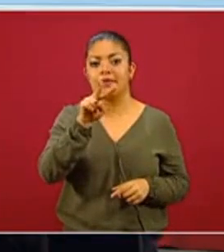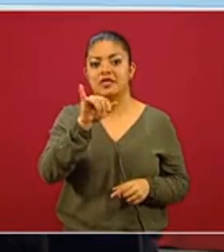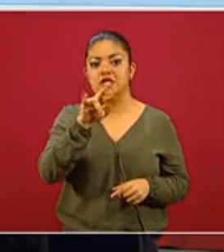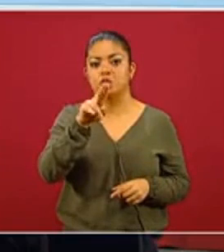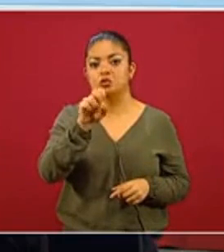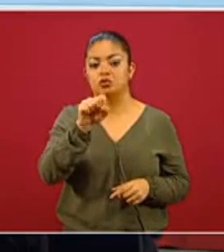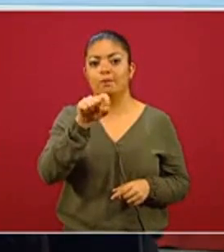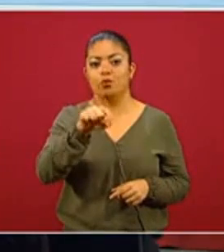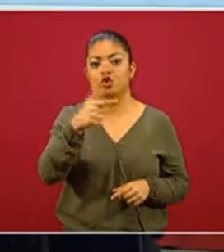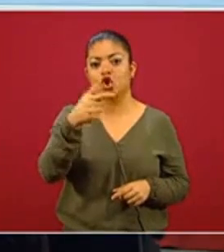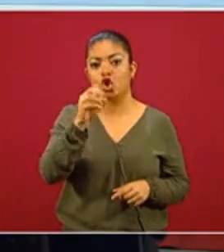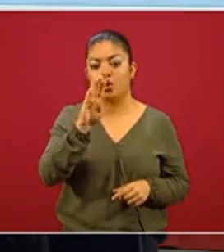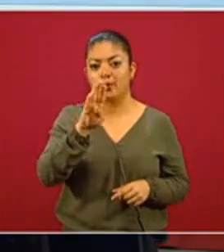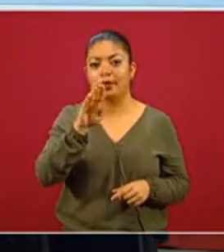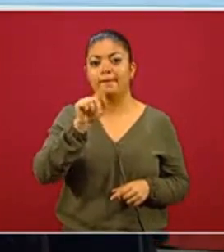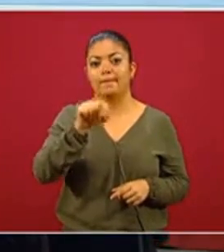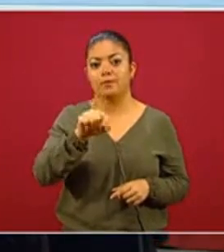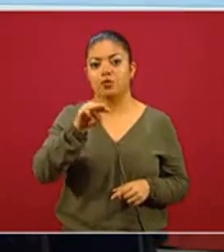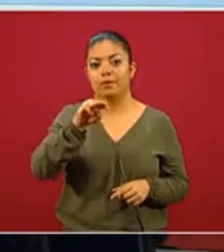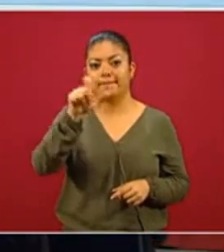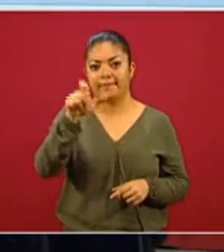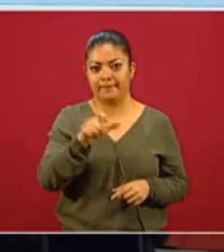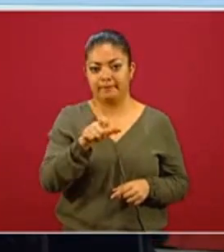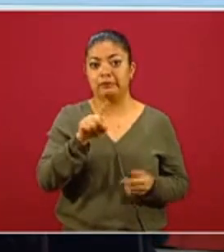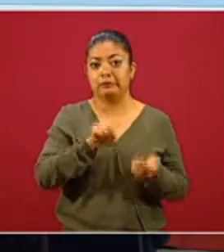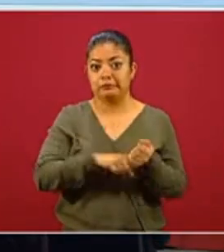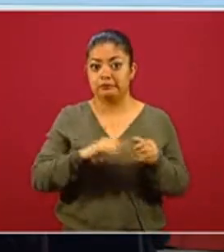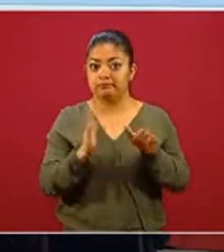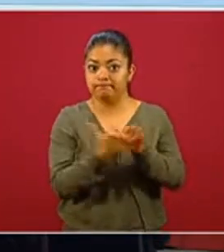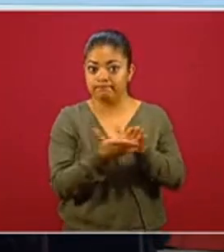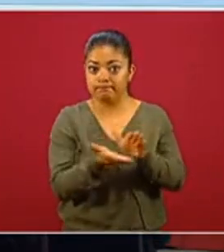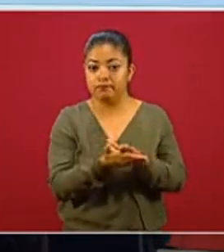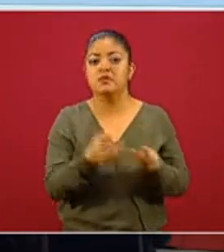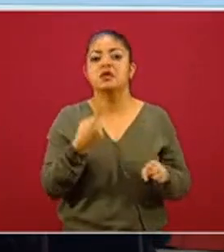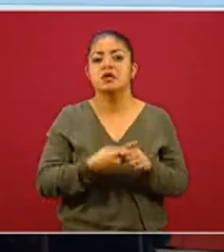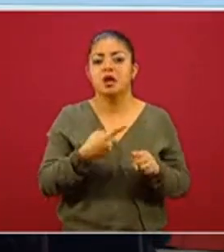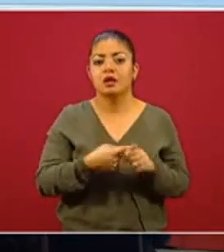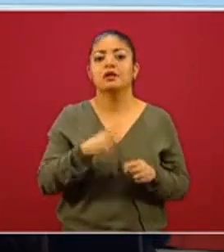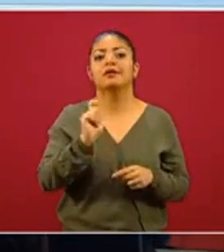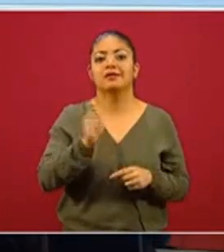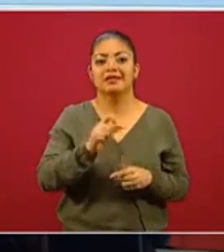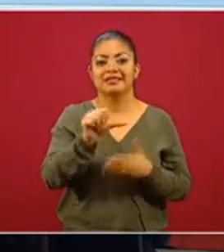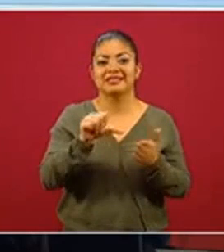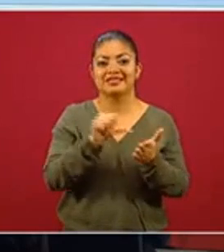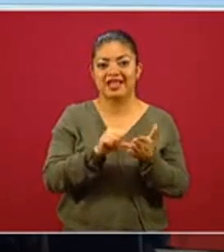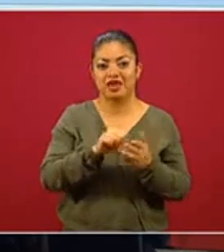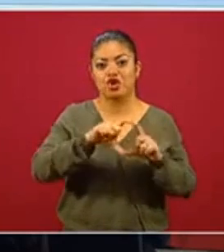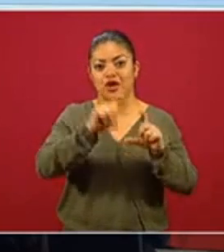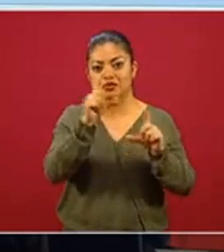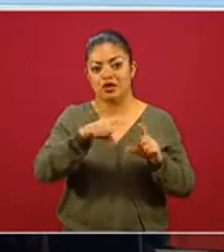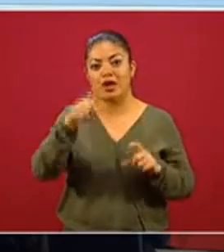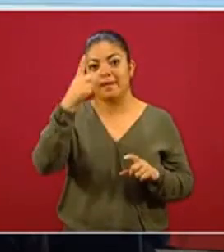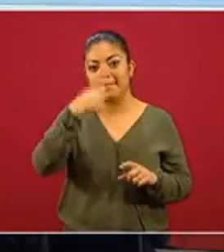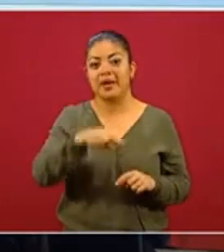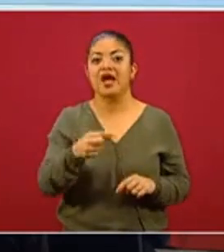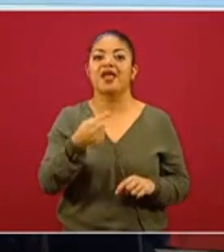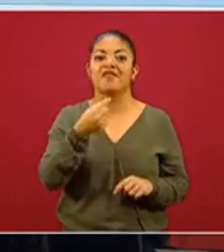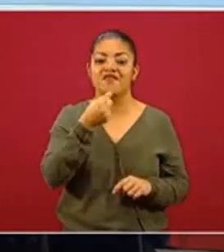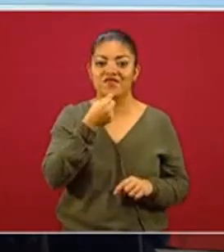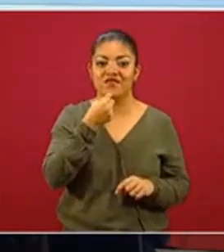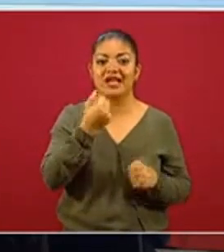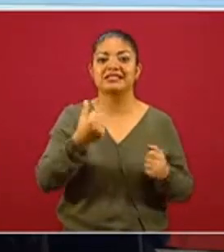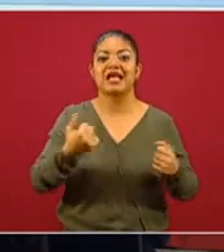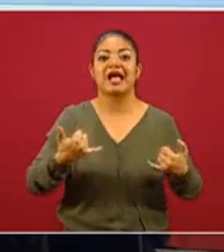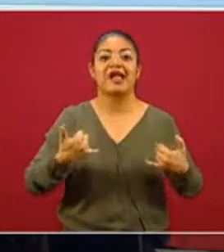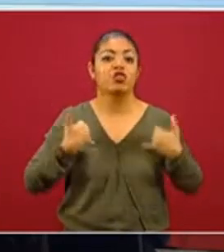coronavirus.gov.mx. Fue compilado y trabajado inicialmente por el personal del Centro Nacional para la Salud de la Infancia y la Adolescencia,